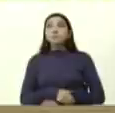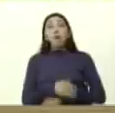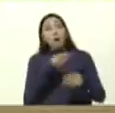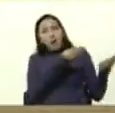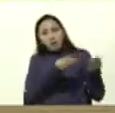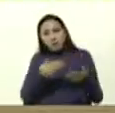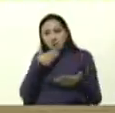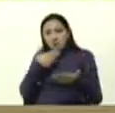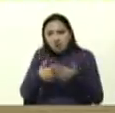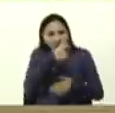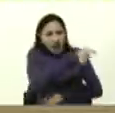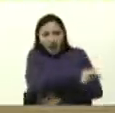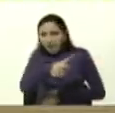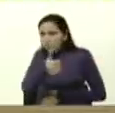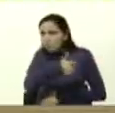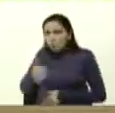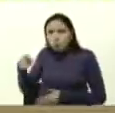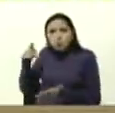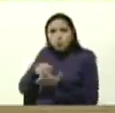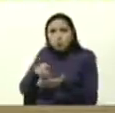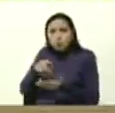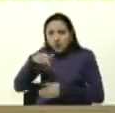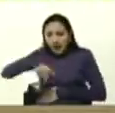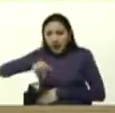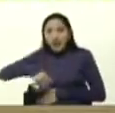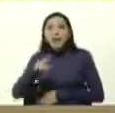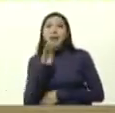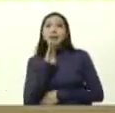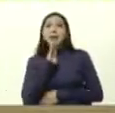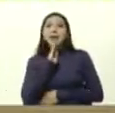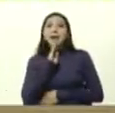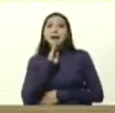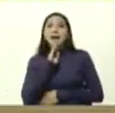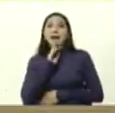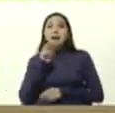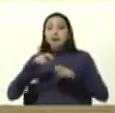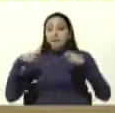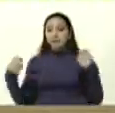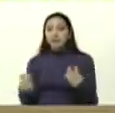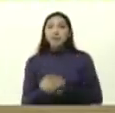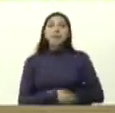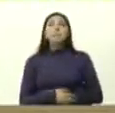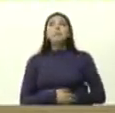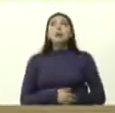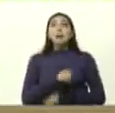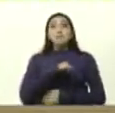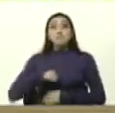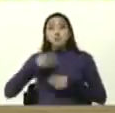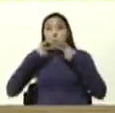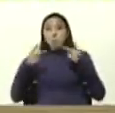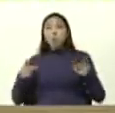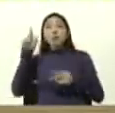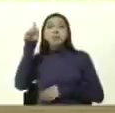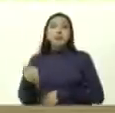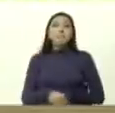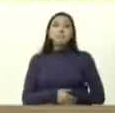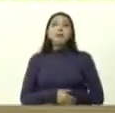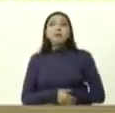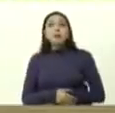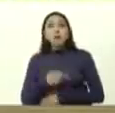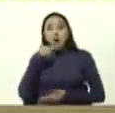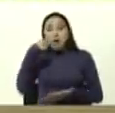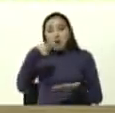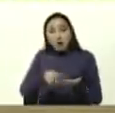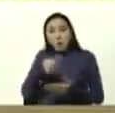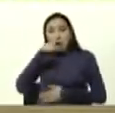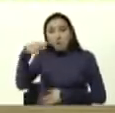invitamos, a los representantes de la banca pública, de la banca privada. Quería agradecerles en nombre del presidente